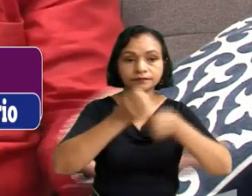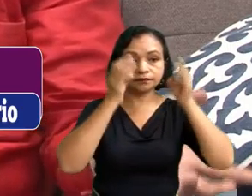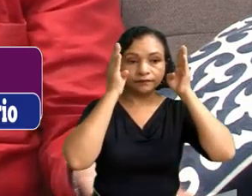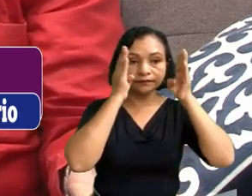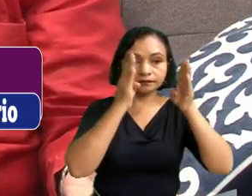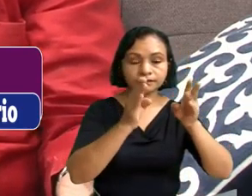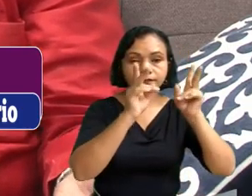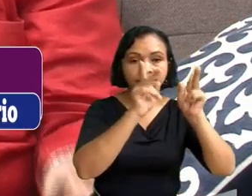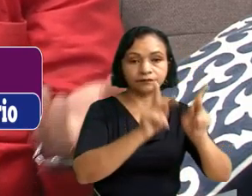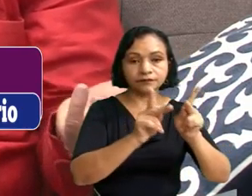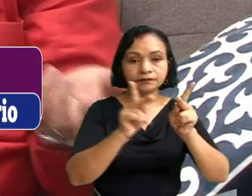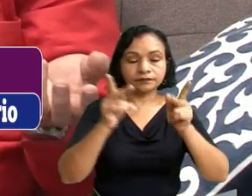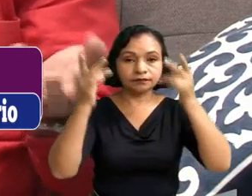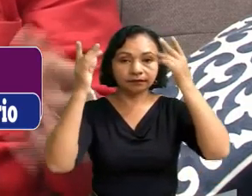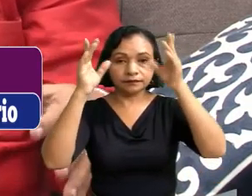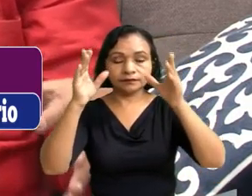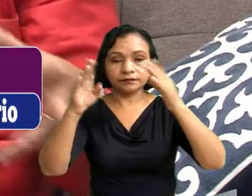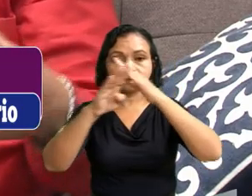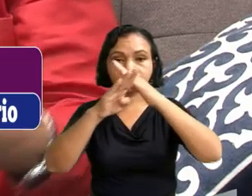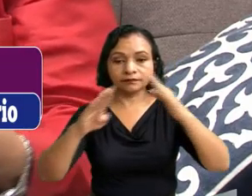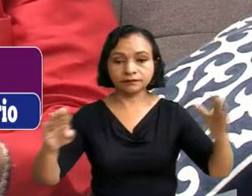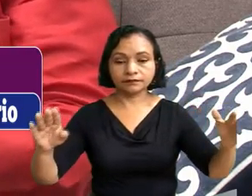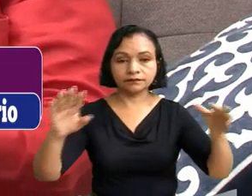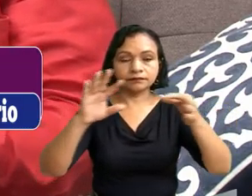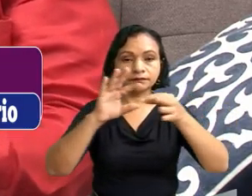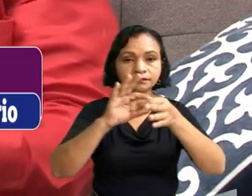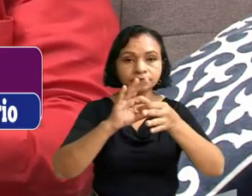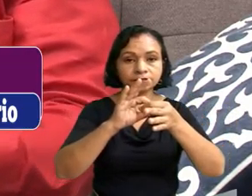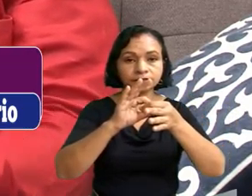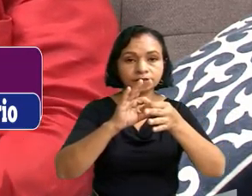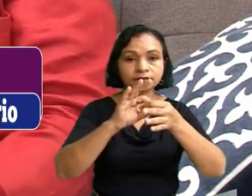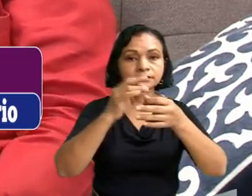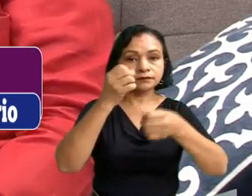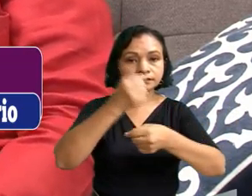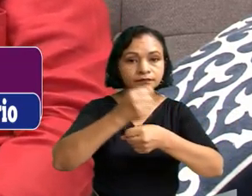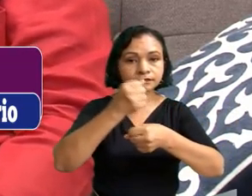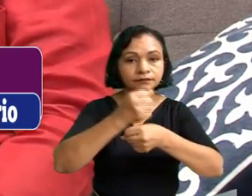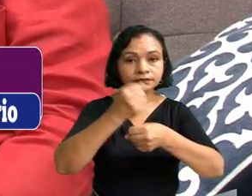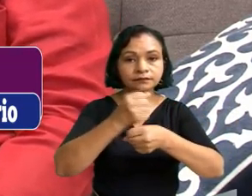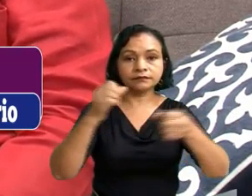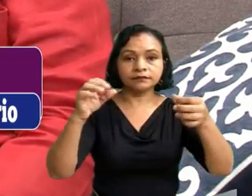víctima con la cultura de paz es todo un trabajo combinado integrado